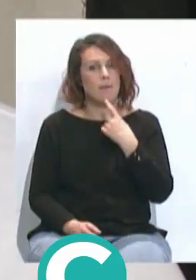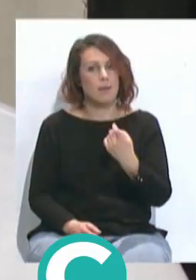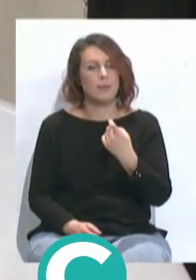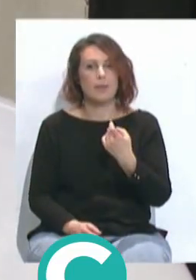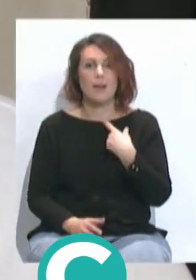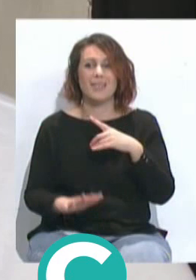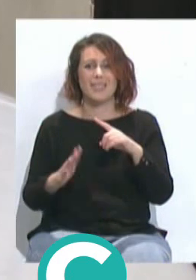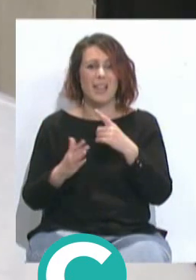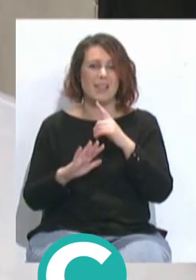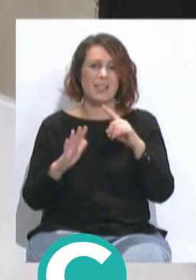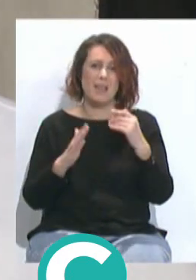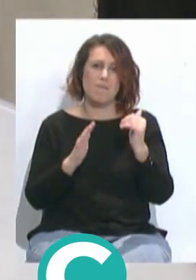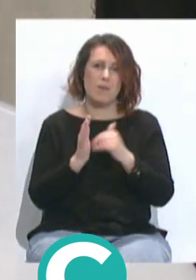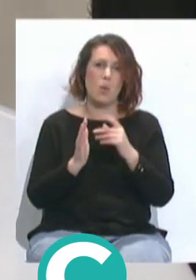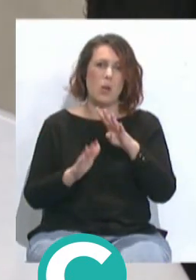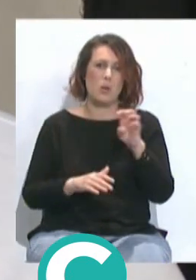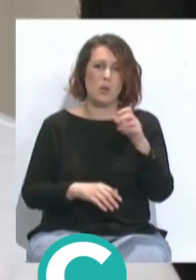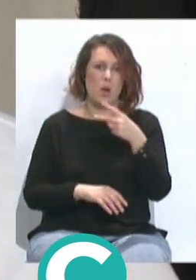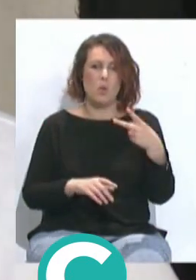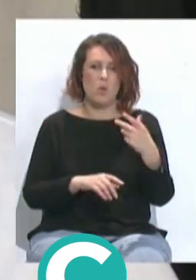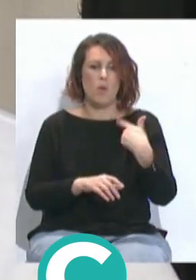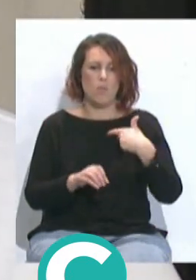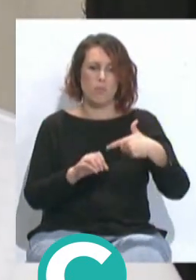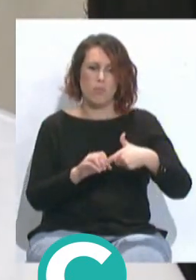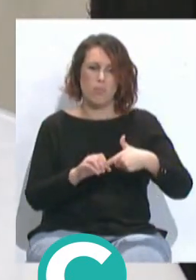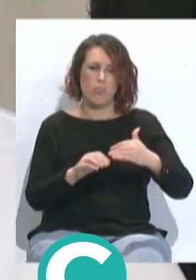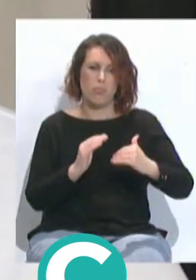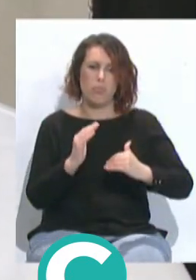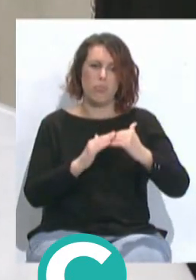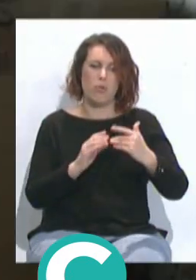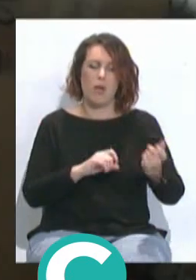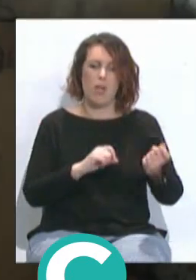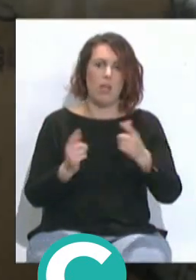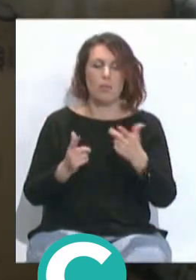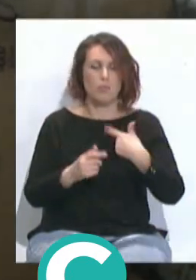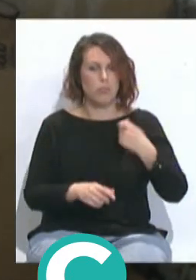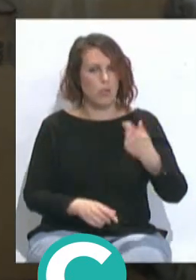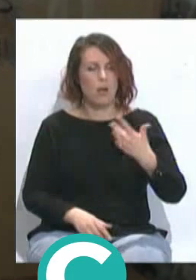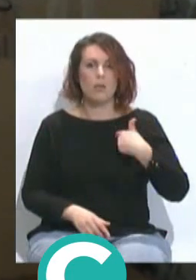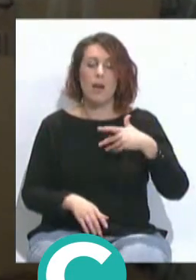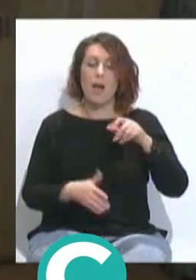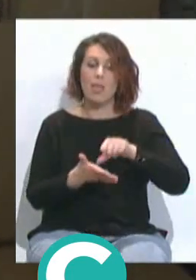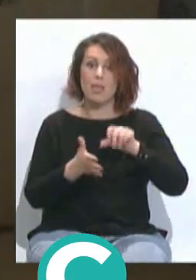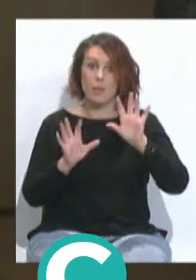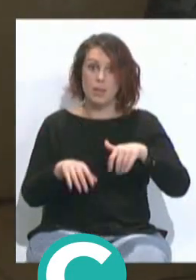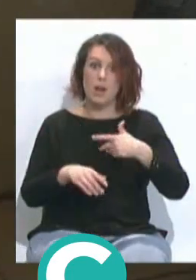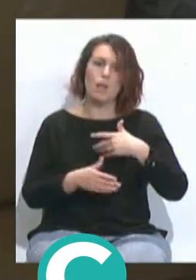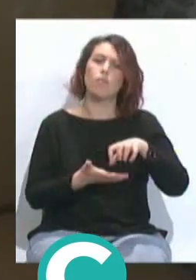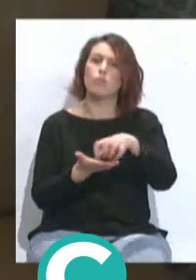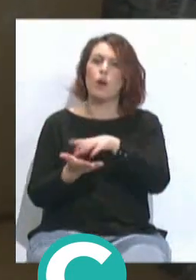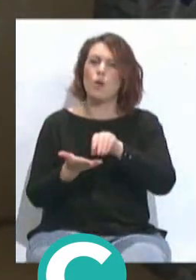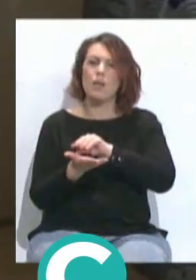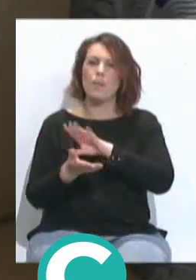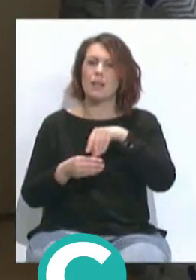sobre 6 6.400 euros en el transporte entonces es bastante costoso en Cádiz capital hay puntos de recogida de